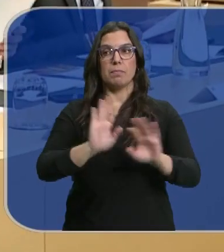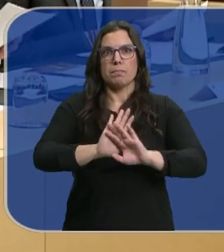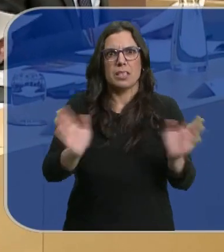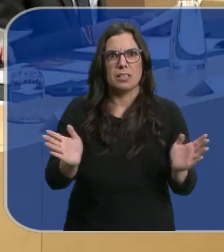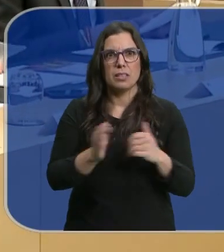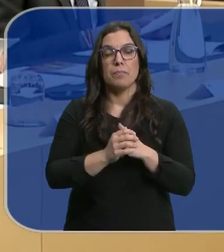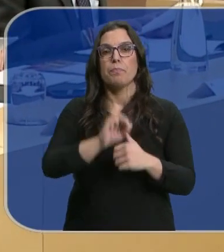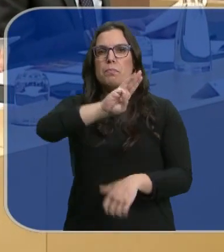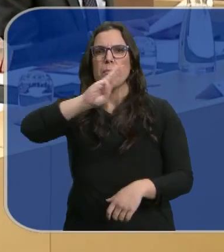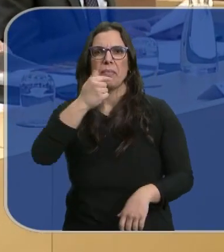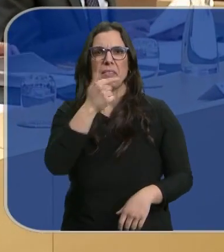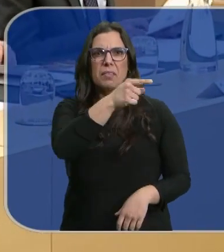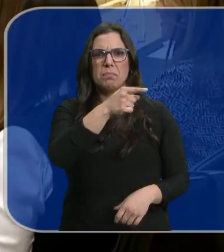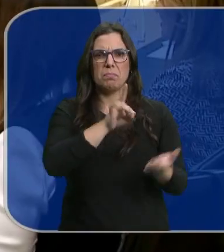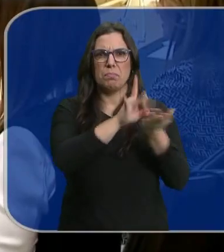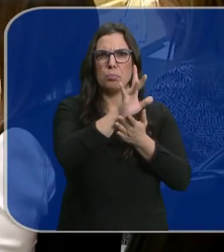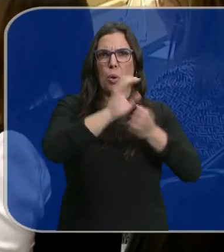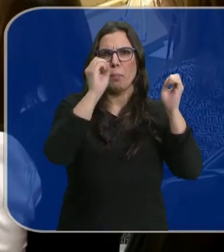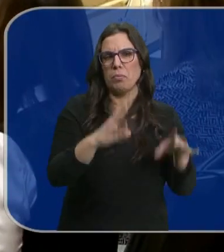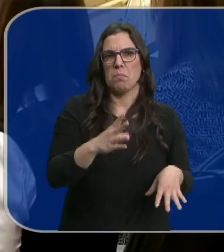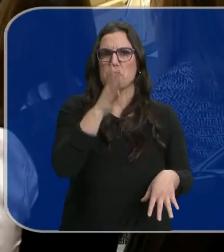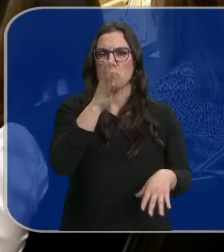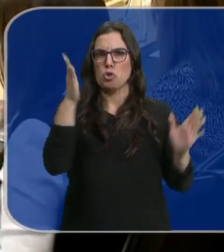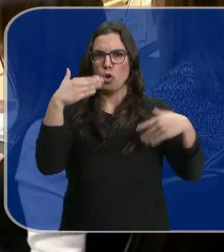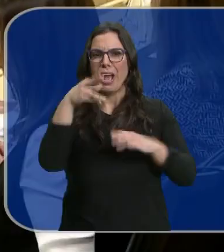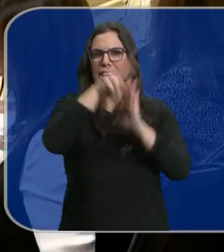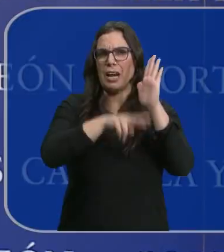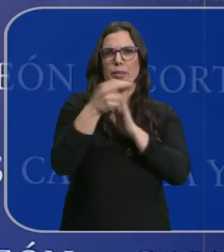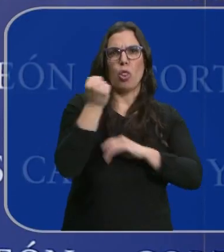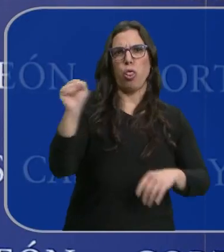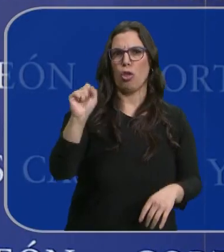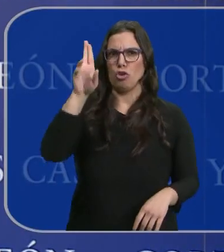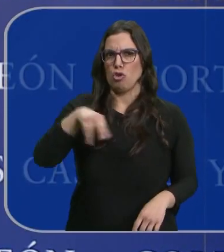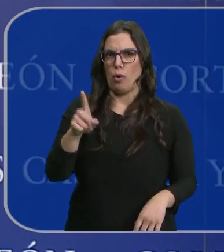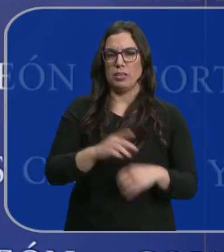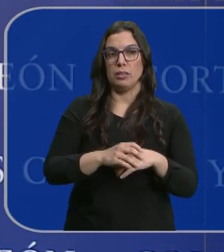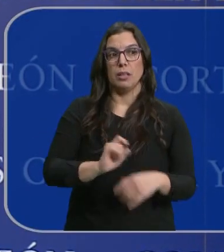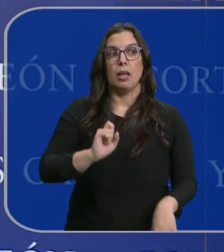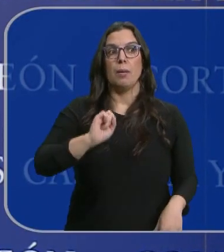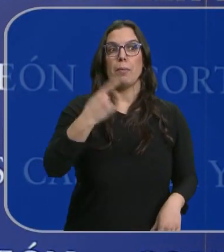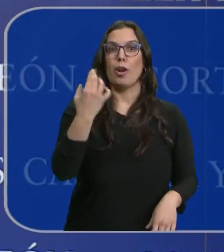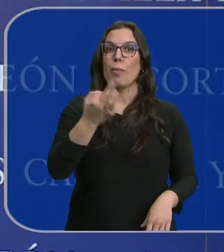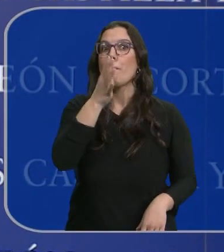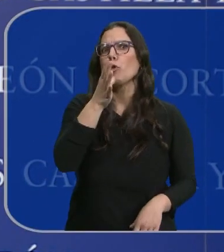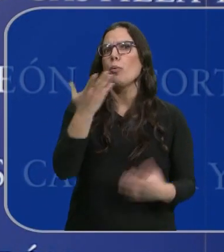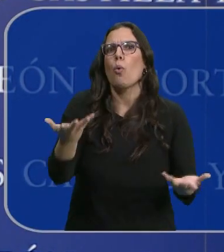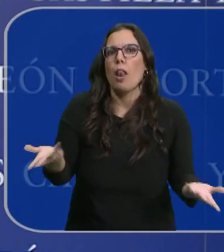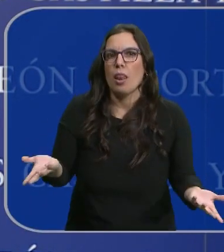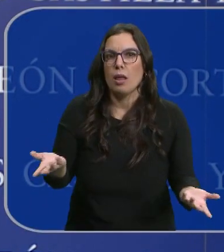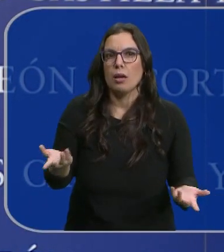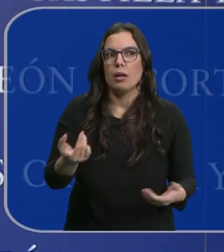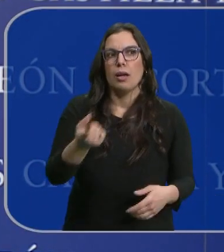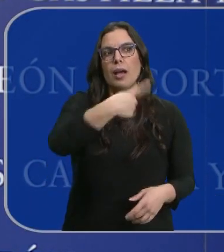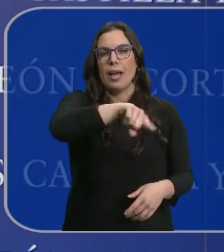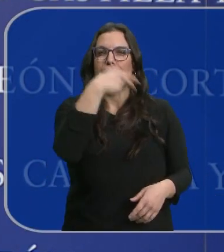El PP defiende que no hay motivos para el cese de Pollán y que no vulneró el reglamento. Lo primero que debería haber serían motivos, ¿no? Hombre, a la oposición